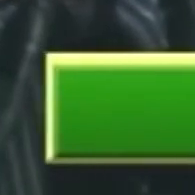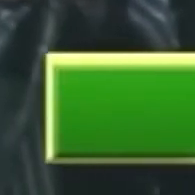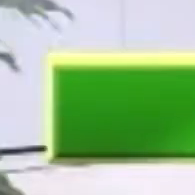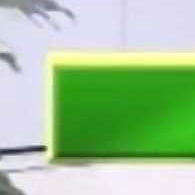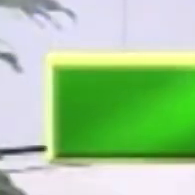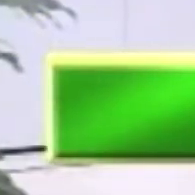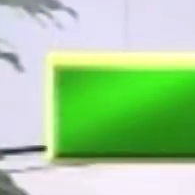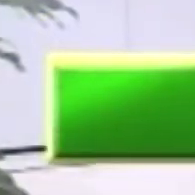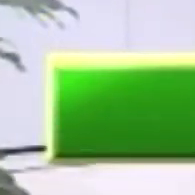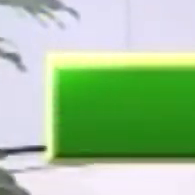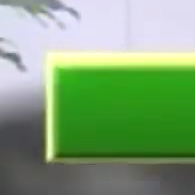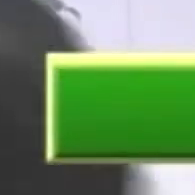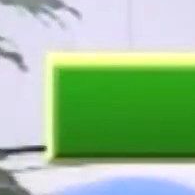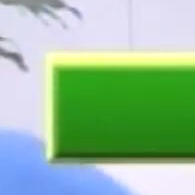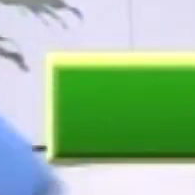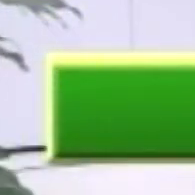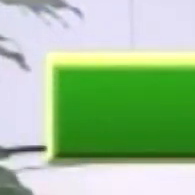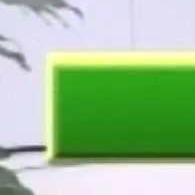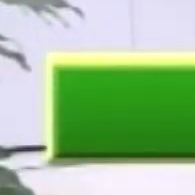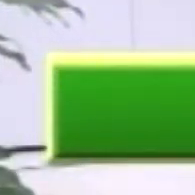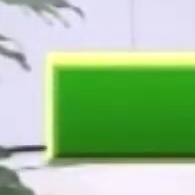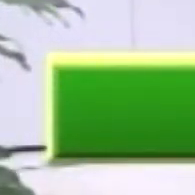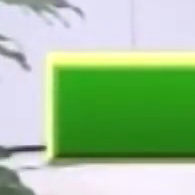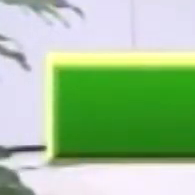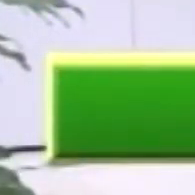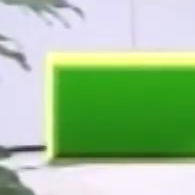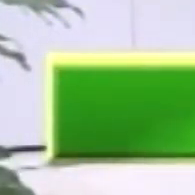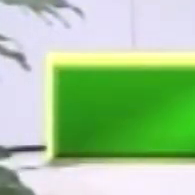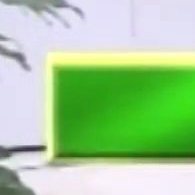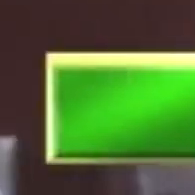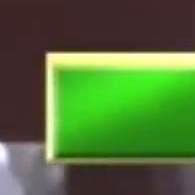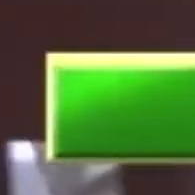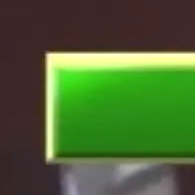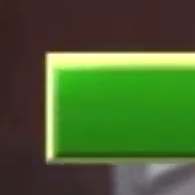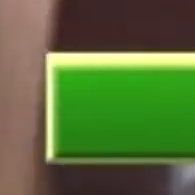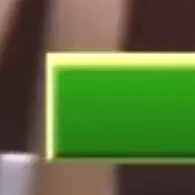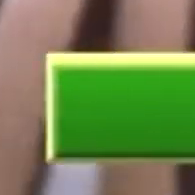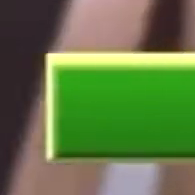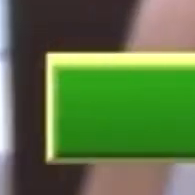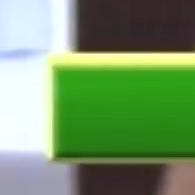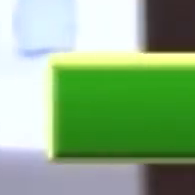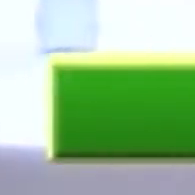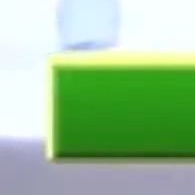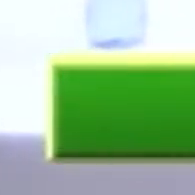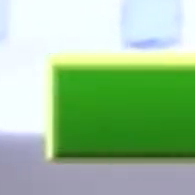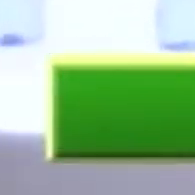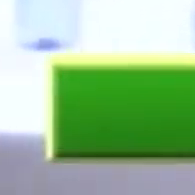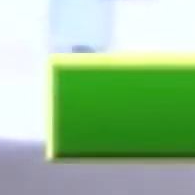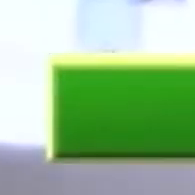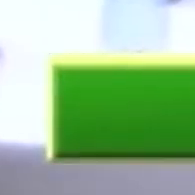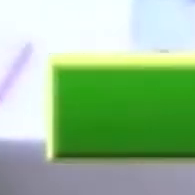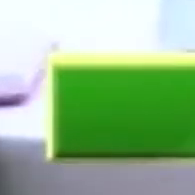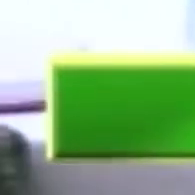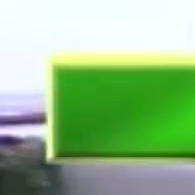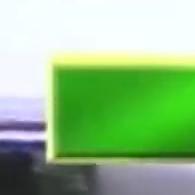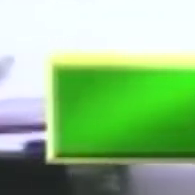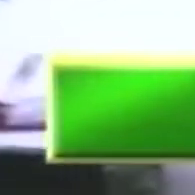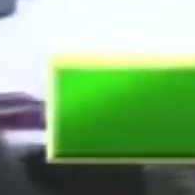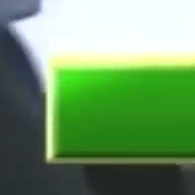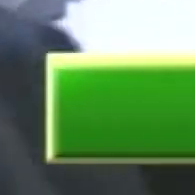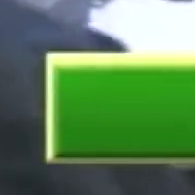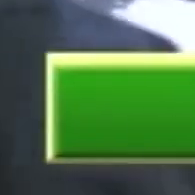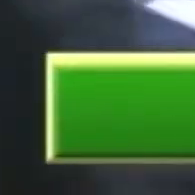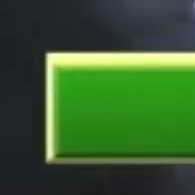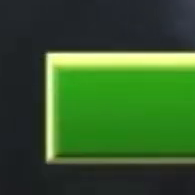en ocasiones está sujeta de la presión de quienes actúan como bocinas de sectores que no la quieren. De este tema